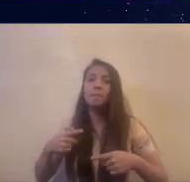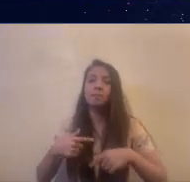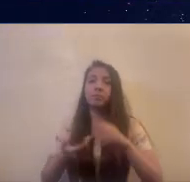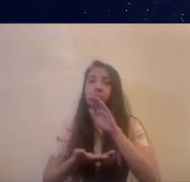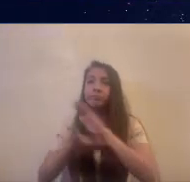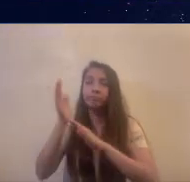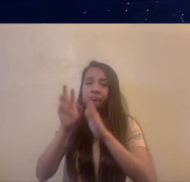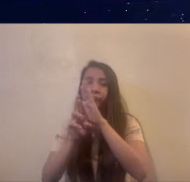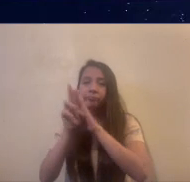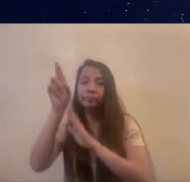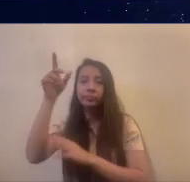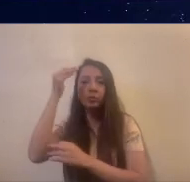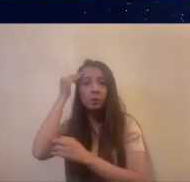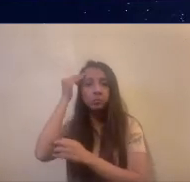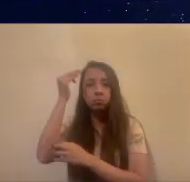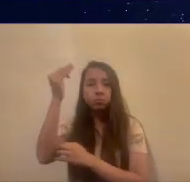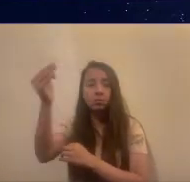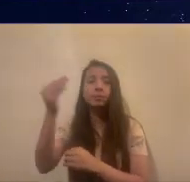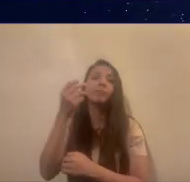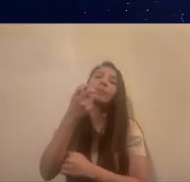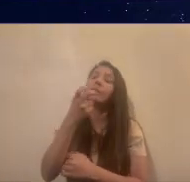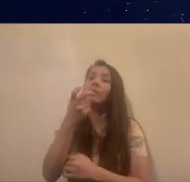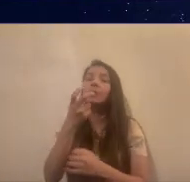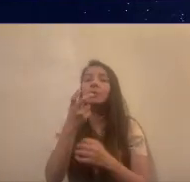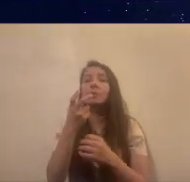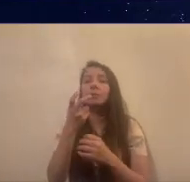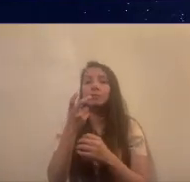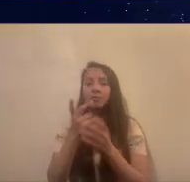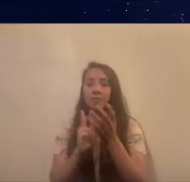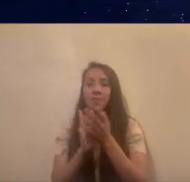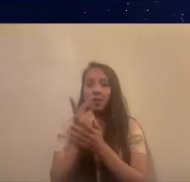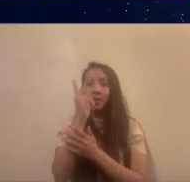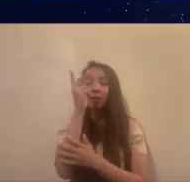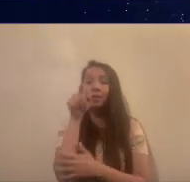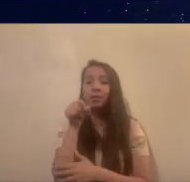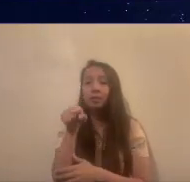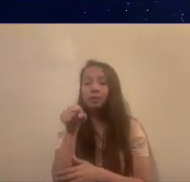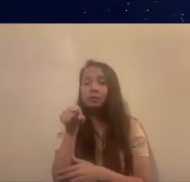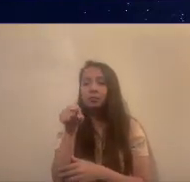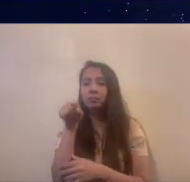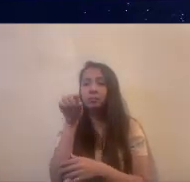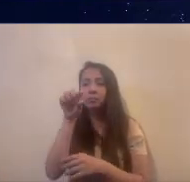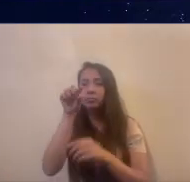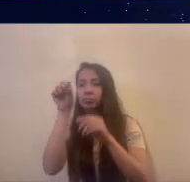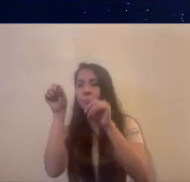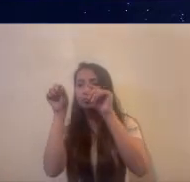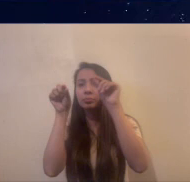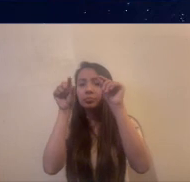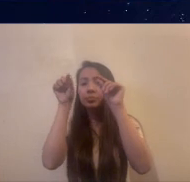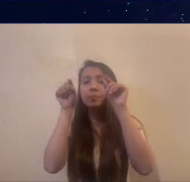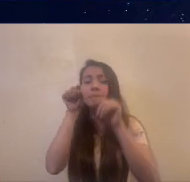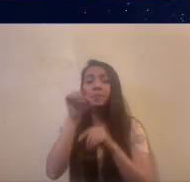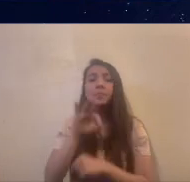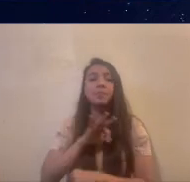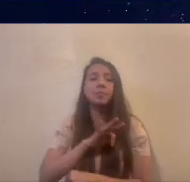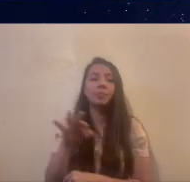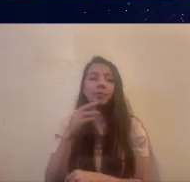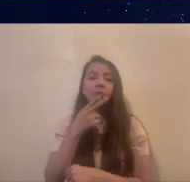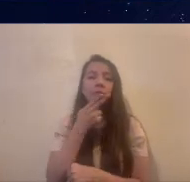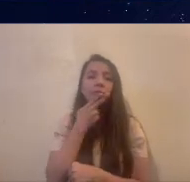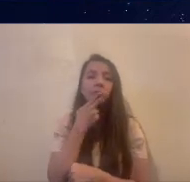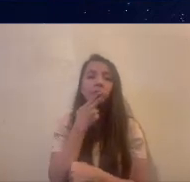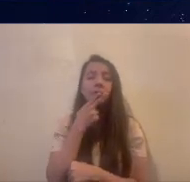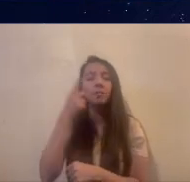larga duración. Entonces vimos qué pasaba con estas plantulitas y que eventualmente estas mismas plantulitas pueden servir para el